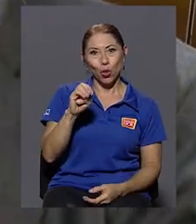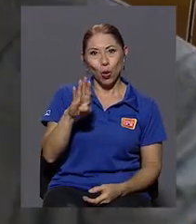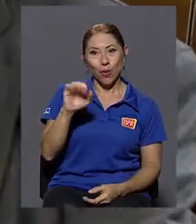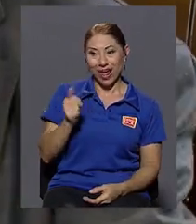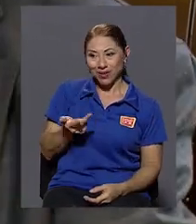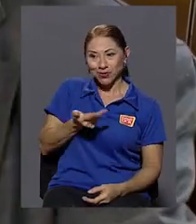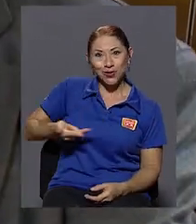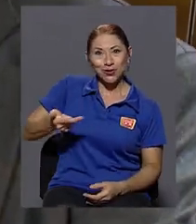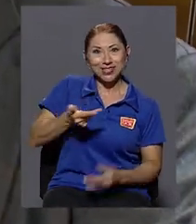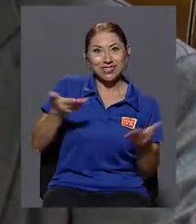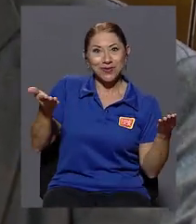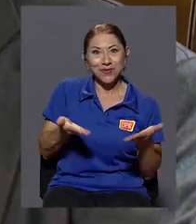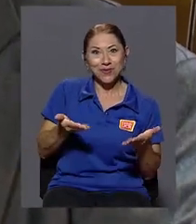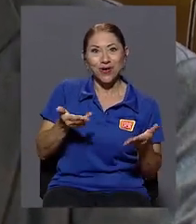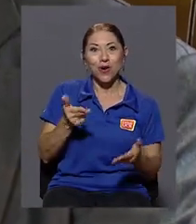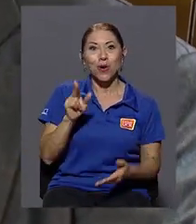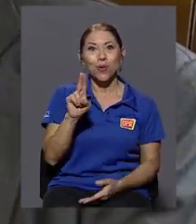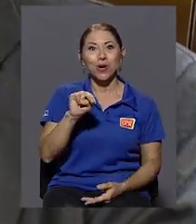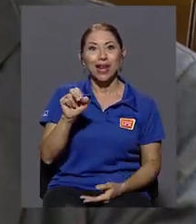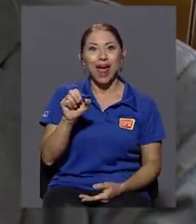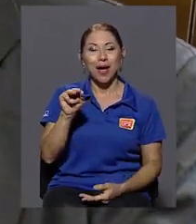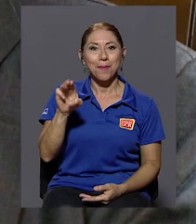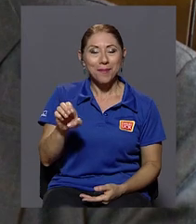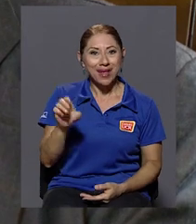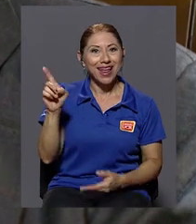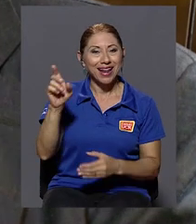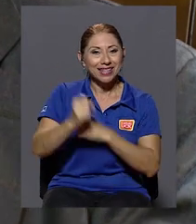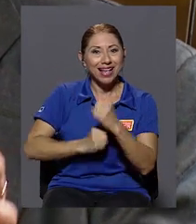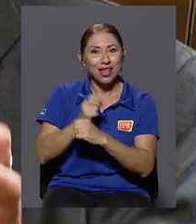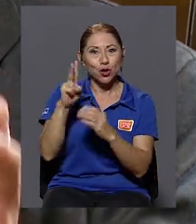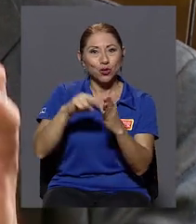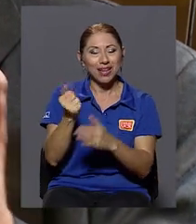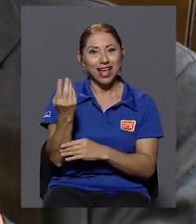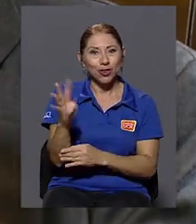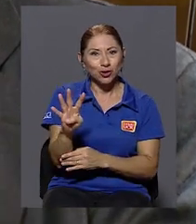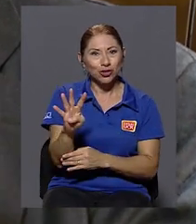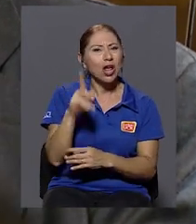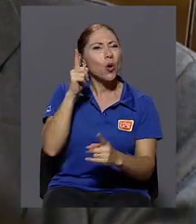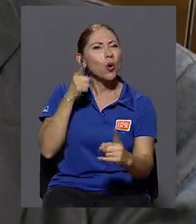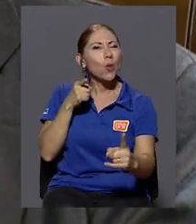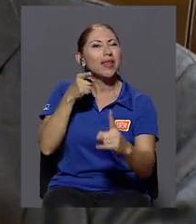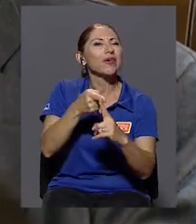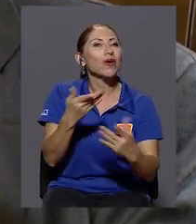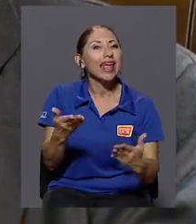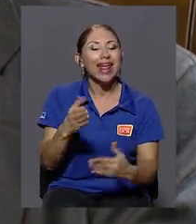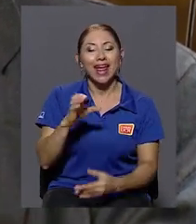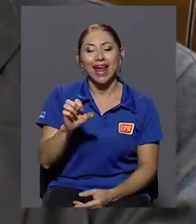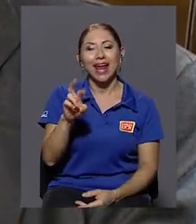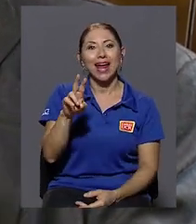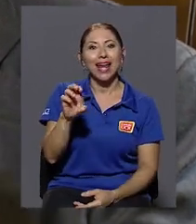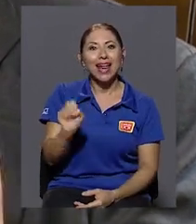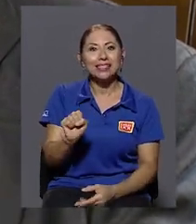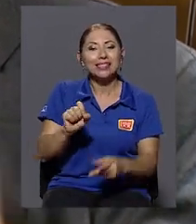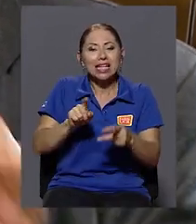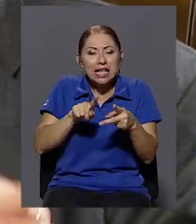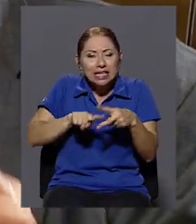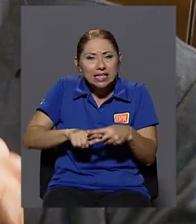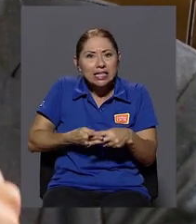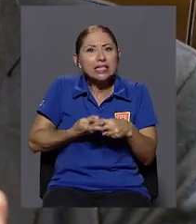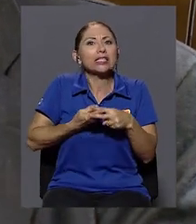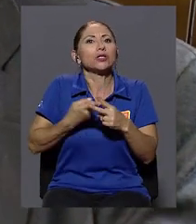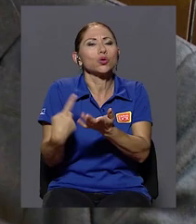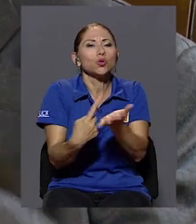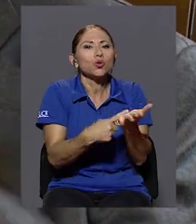la UNAM en el año 2014, uno de los objetivos fue que la CRES sea un punto de inicio de un diálogo fructífero,